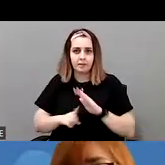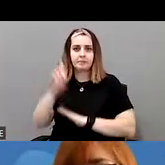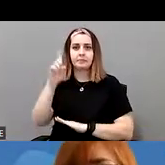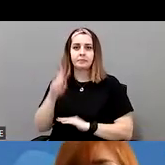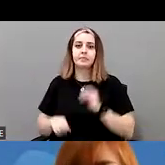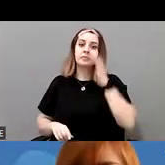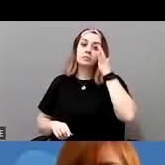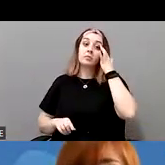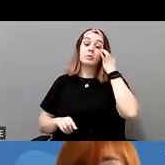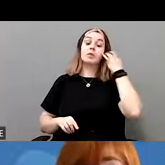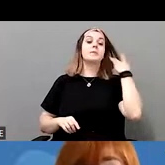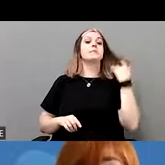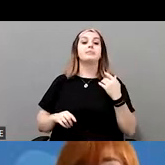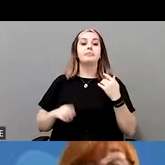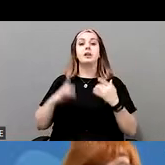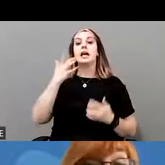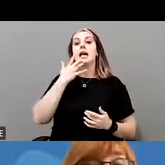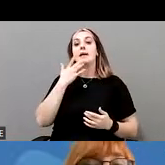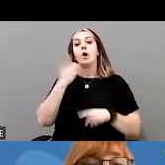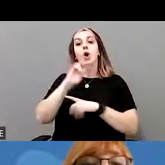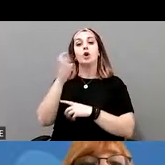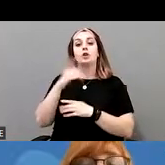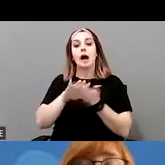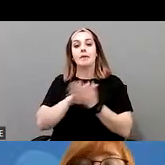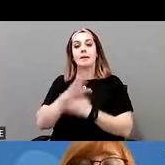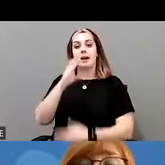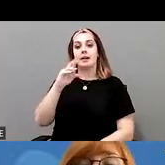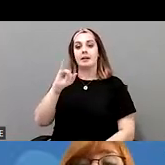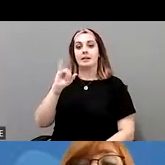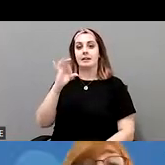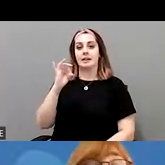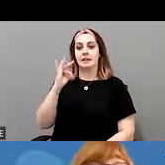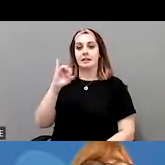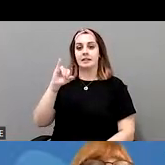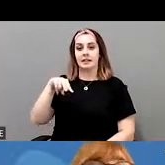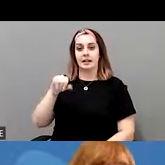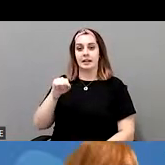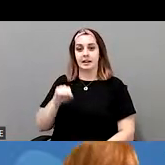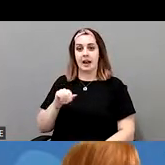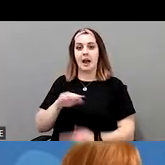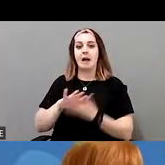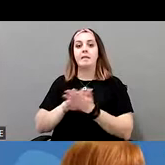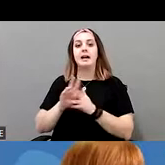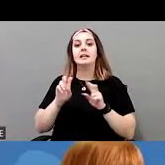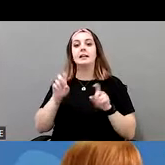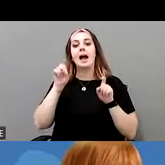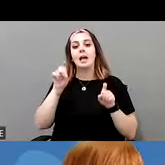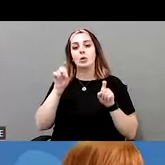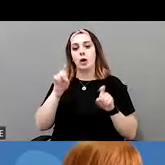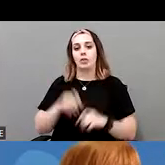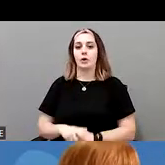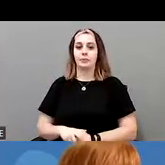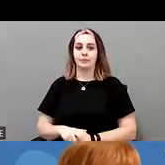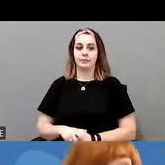hacía referencia además Cristina, la mamá de Anne, tiene que ver con la educación. Ahí hemos tenido